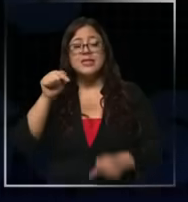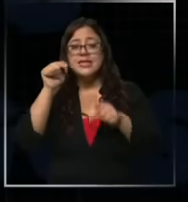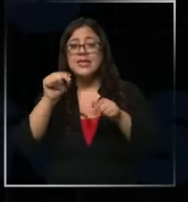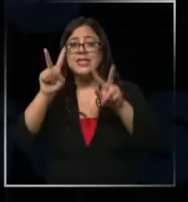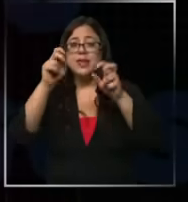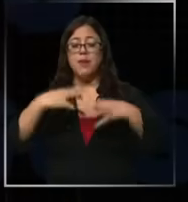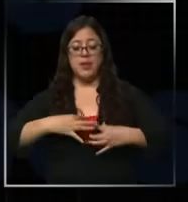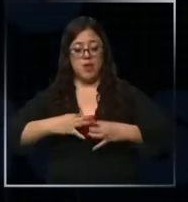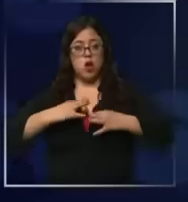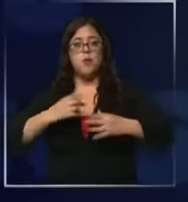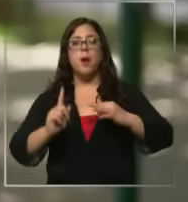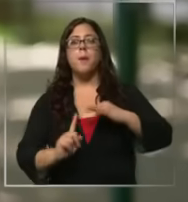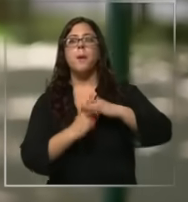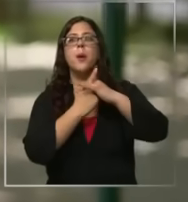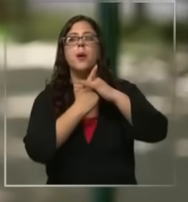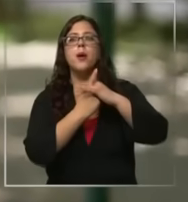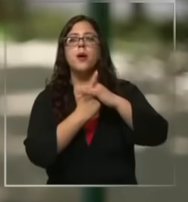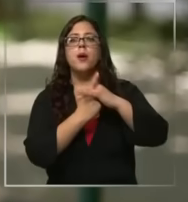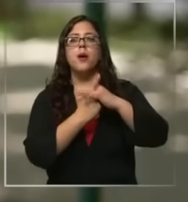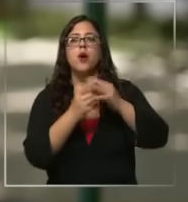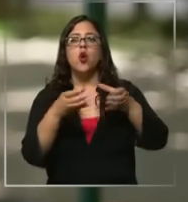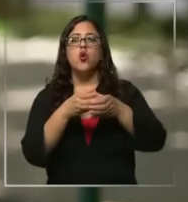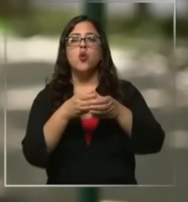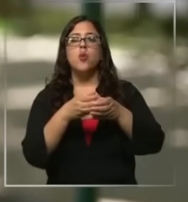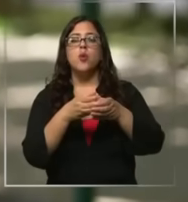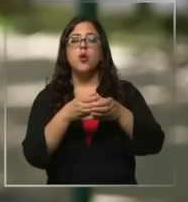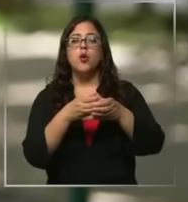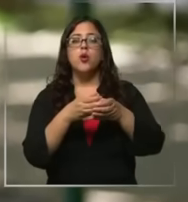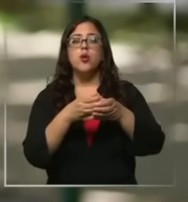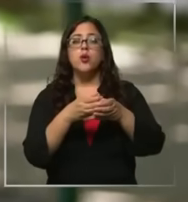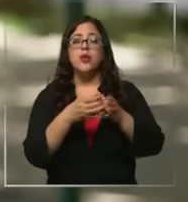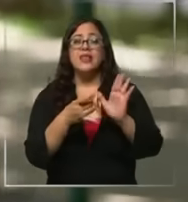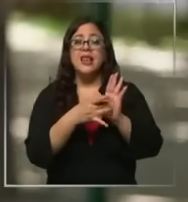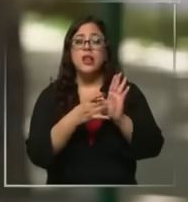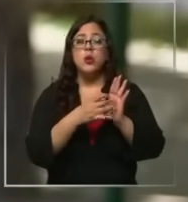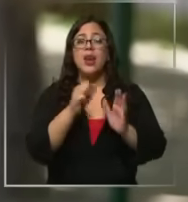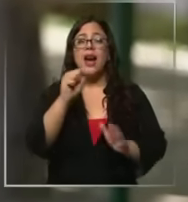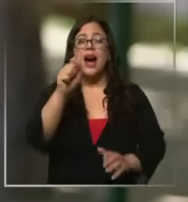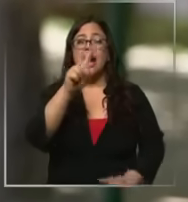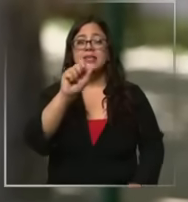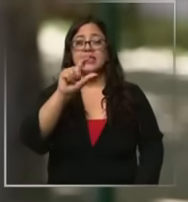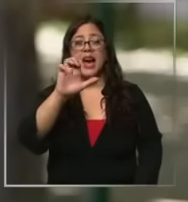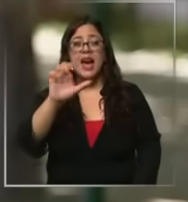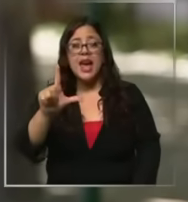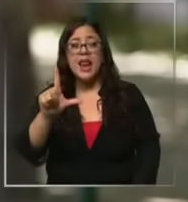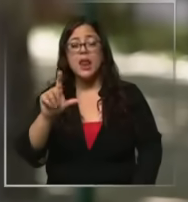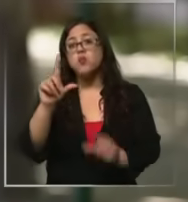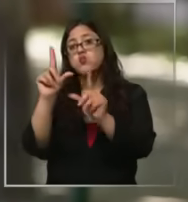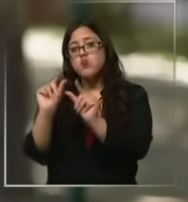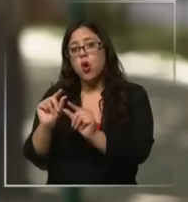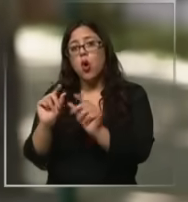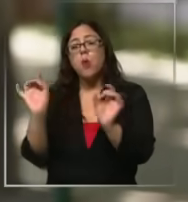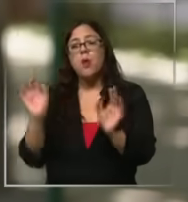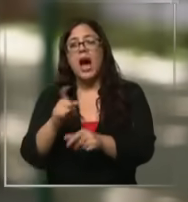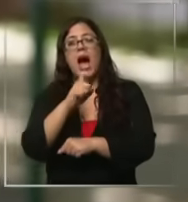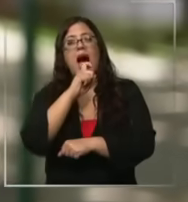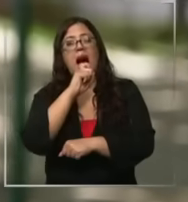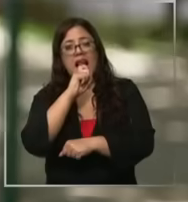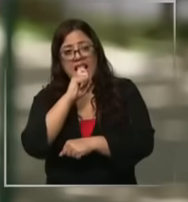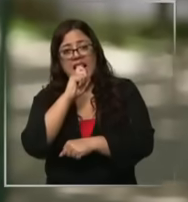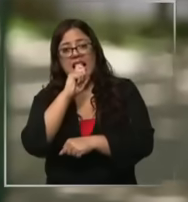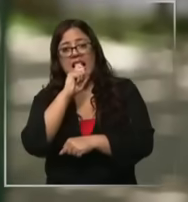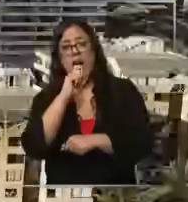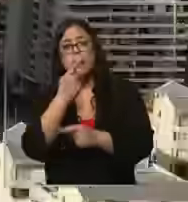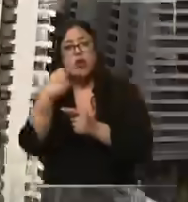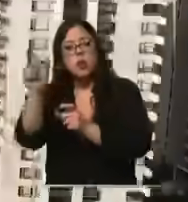caracterización que dio origen al nombre de los simuladores, Asael Torres Borguero. Muy poco, quizás la envidia de otros delincuentes acabó